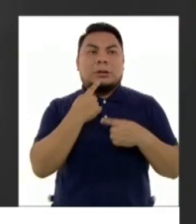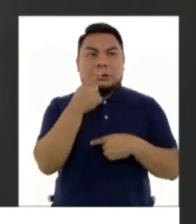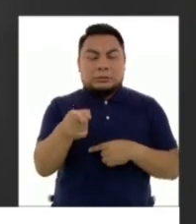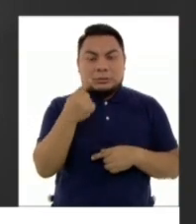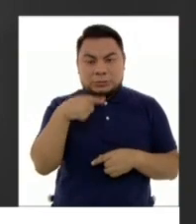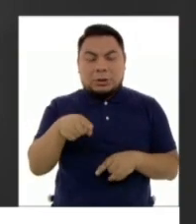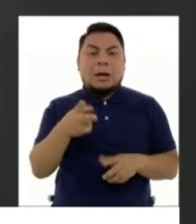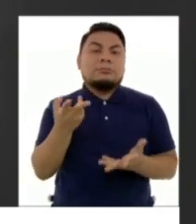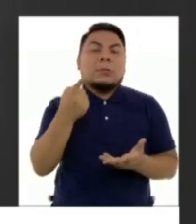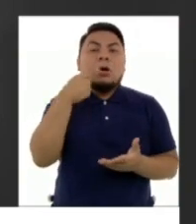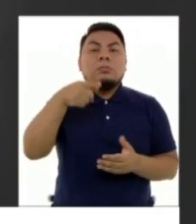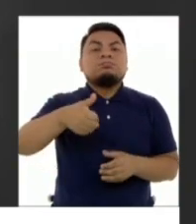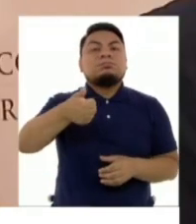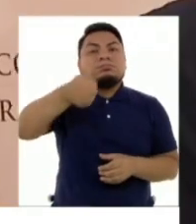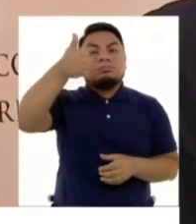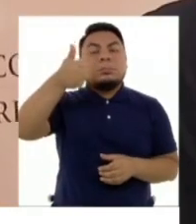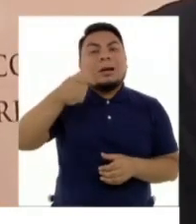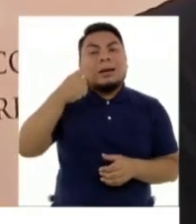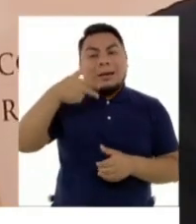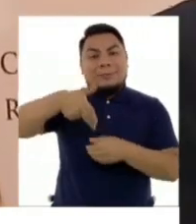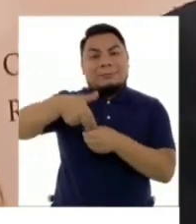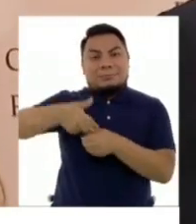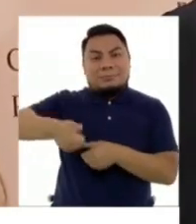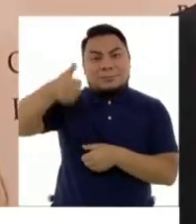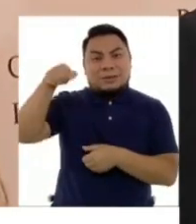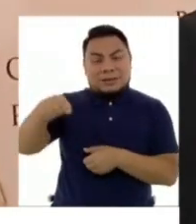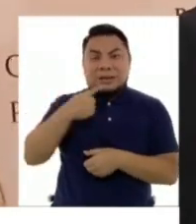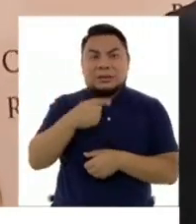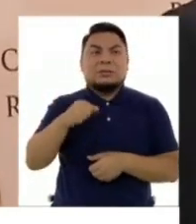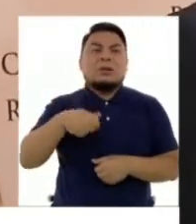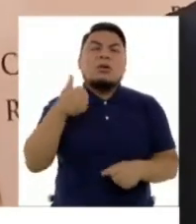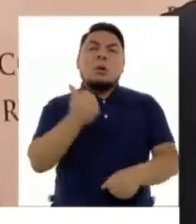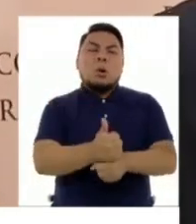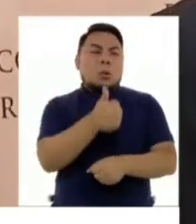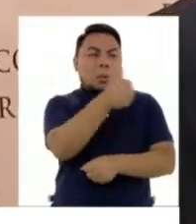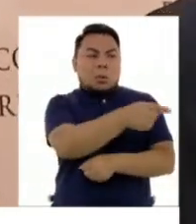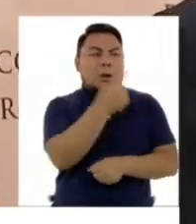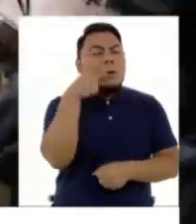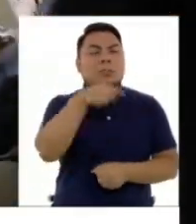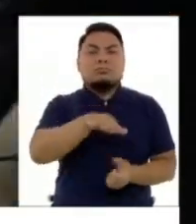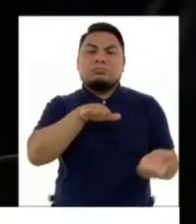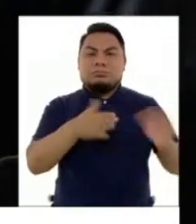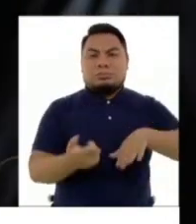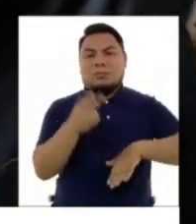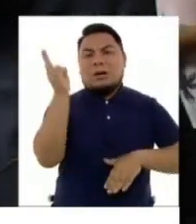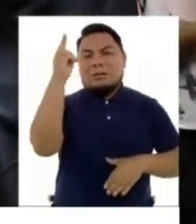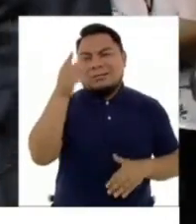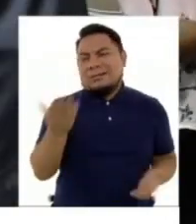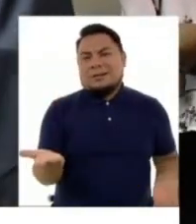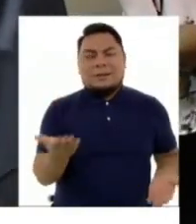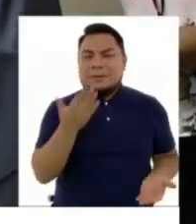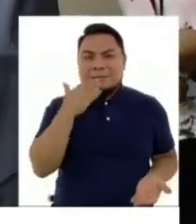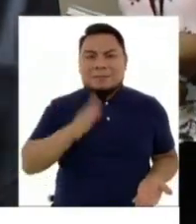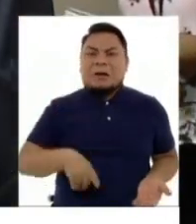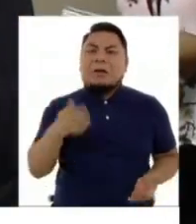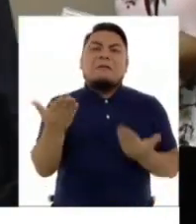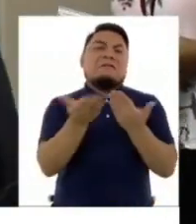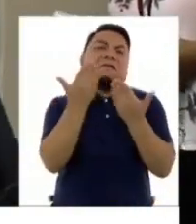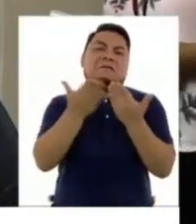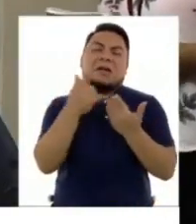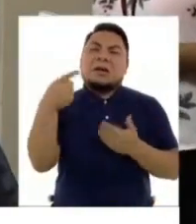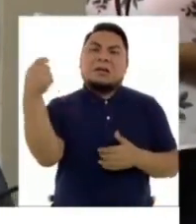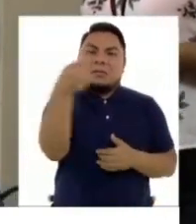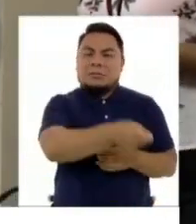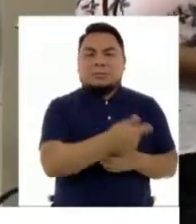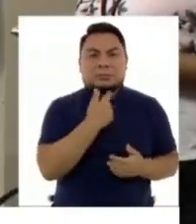el ex vicepresidente de Petroperú, Mulder dijo que echarle la culpa a una persona fallecida sería un mecanismo sencillo para liberarse